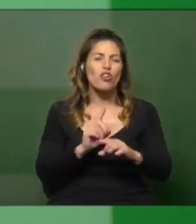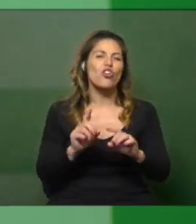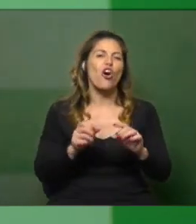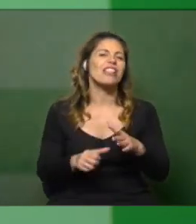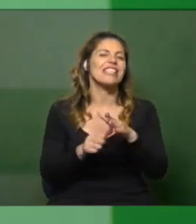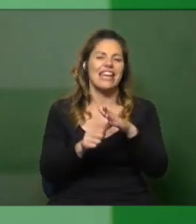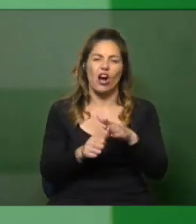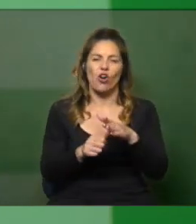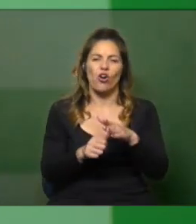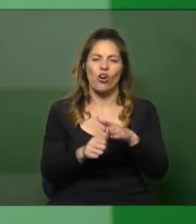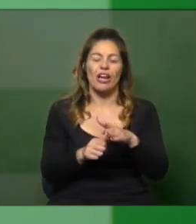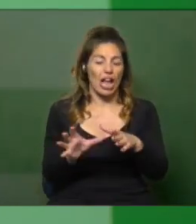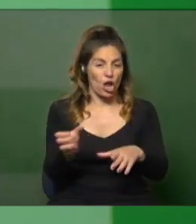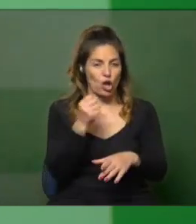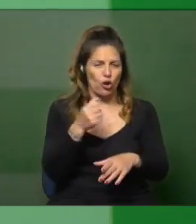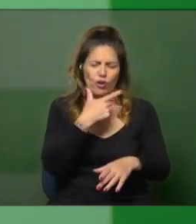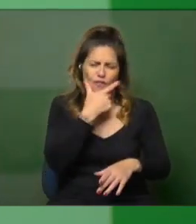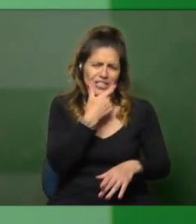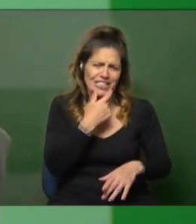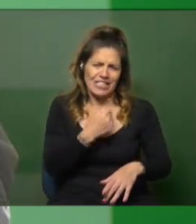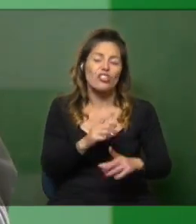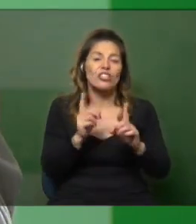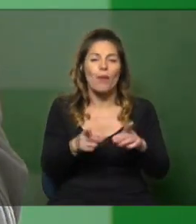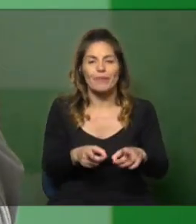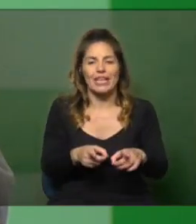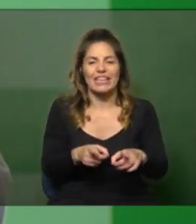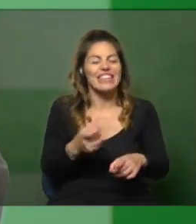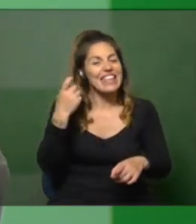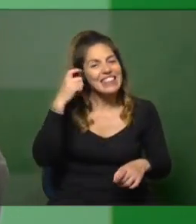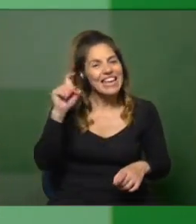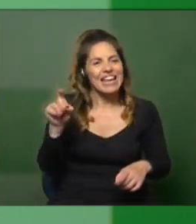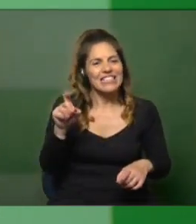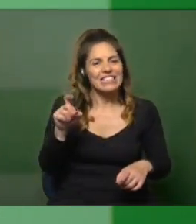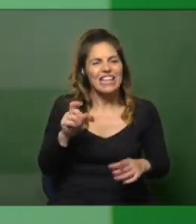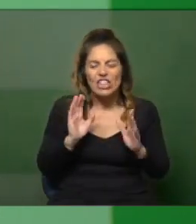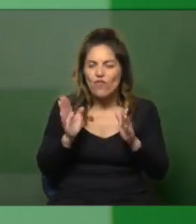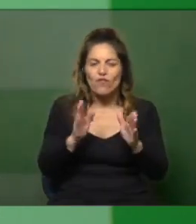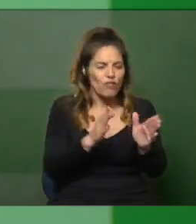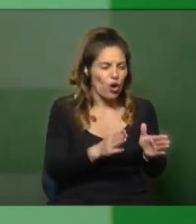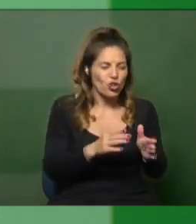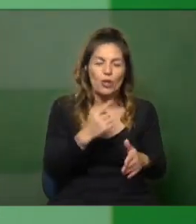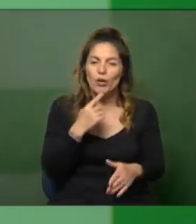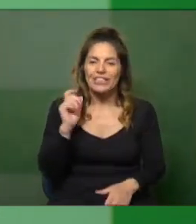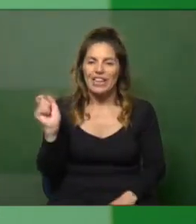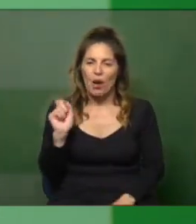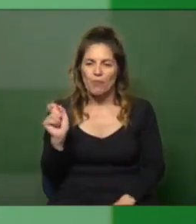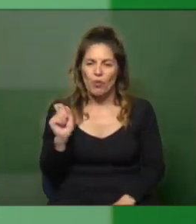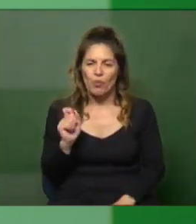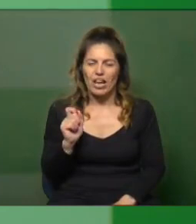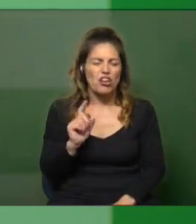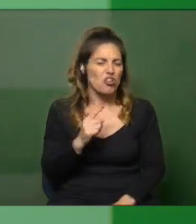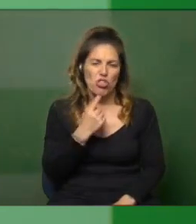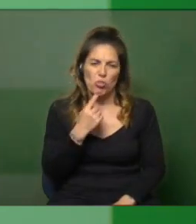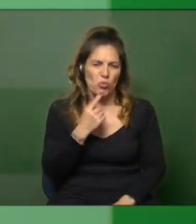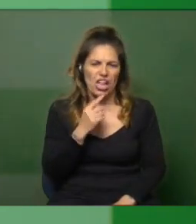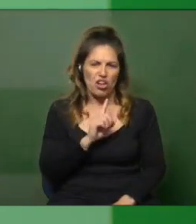liderazgos que lo logra con una facilidad enorme sino también de ideas y de focos en políticas públicas Entonces no tengo ninguna duda